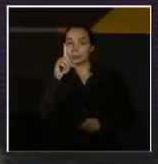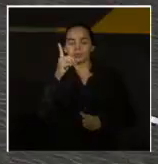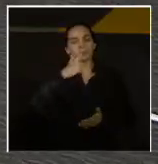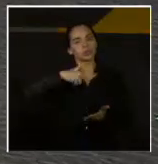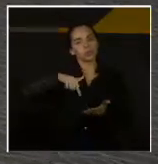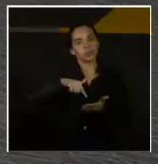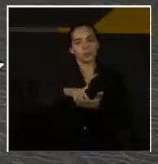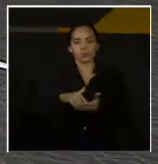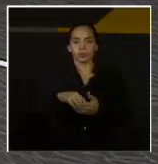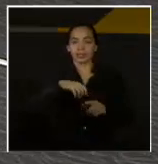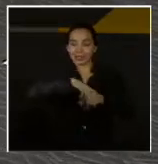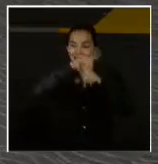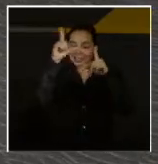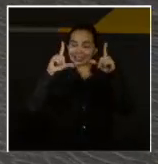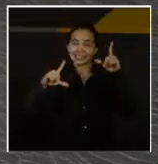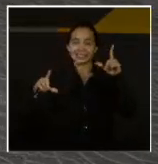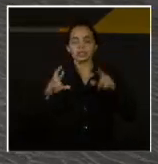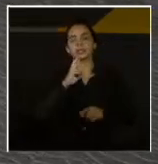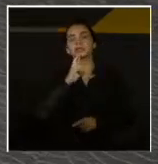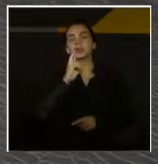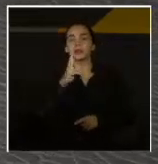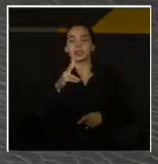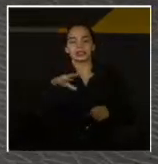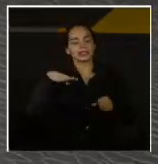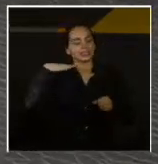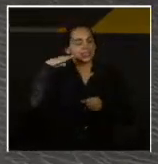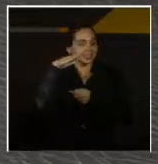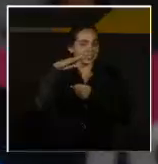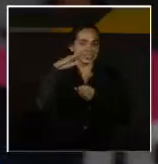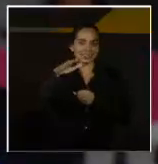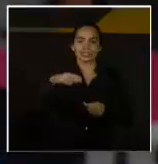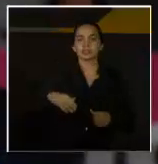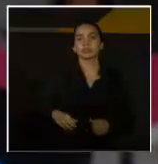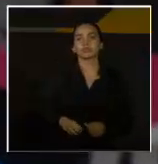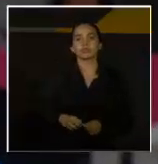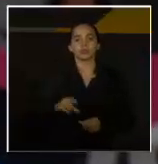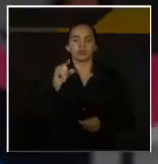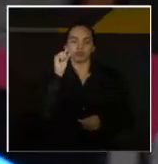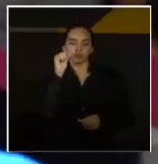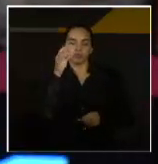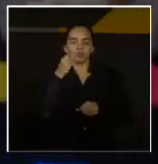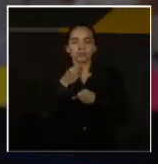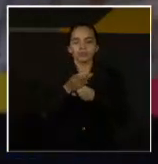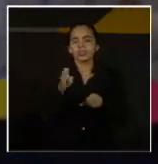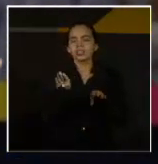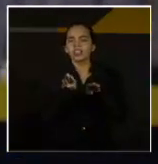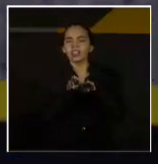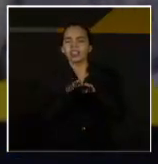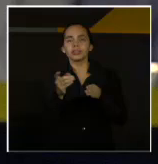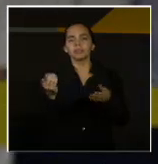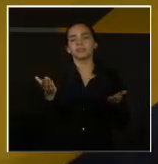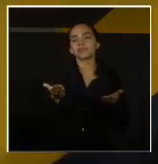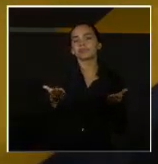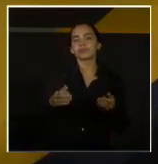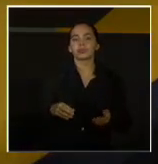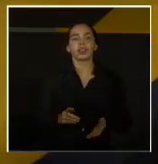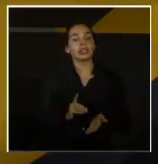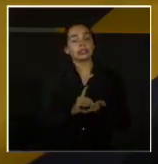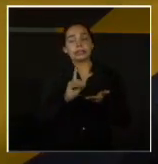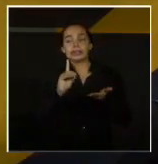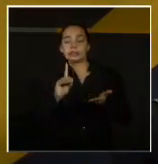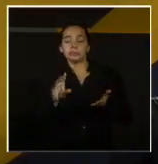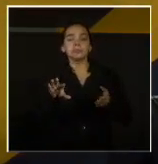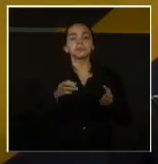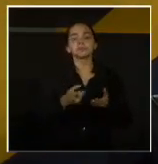nacional en mejorar su ingreso. Rebasamos la línea mínima del bienestar. ¿Cómo se ha logrado esto? El desarrollo económico